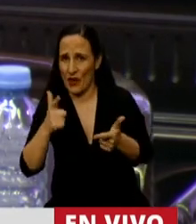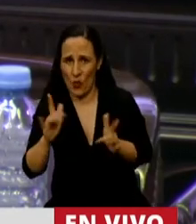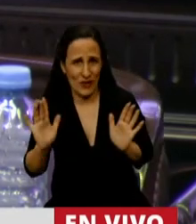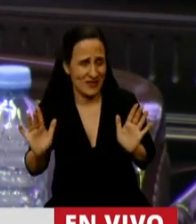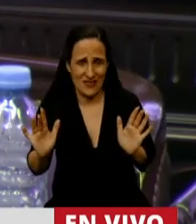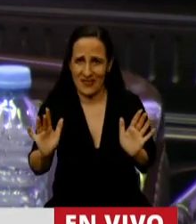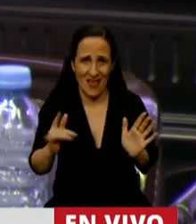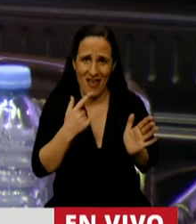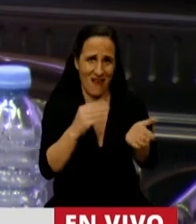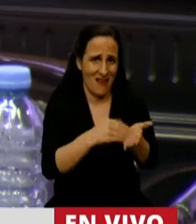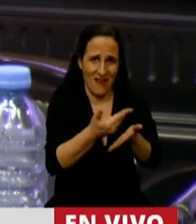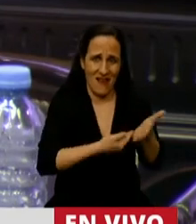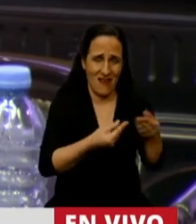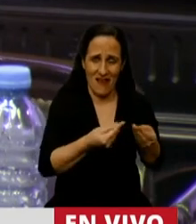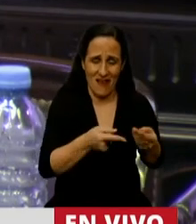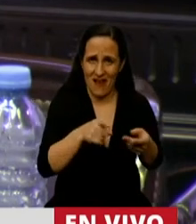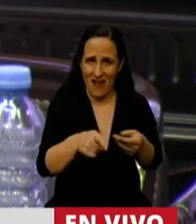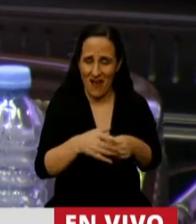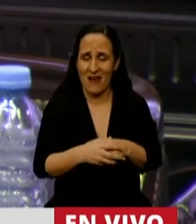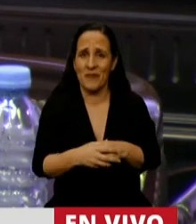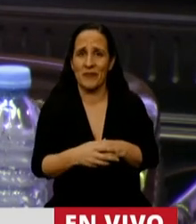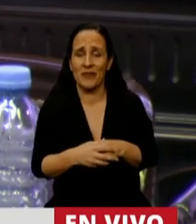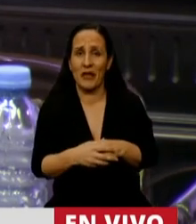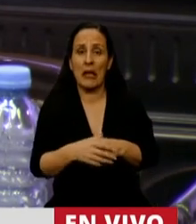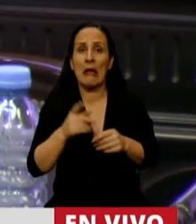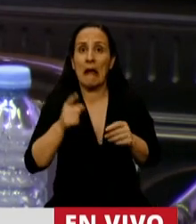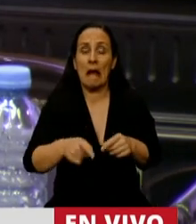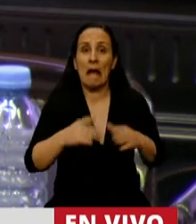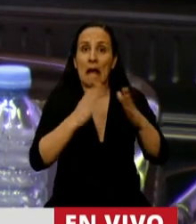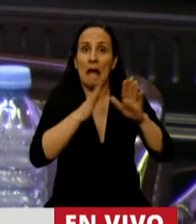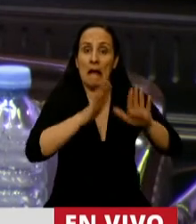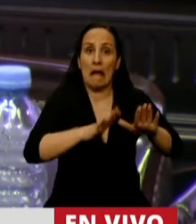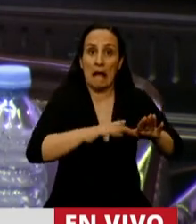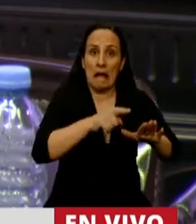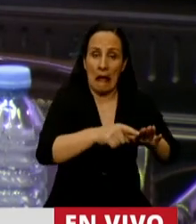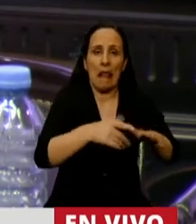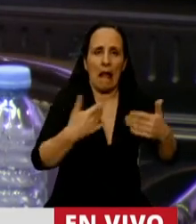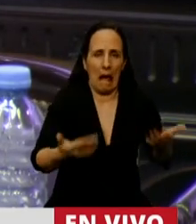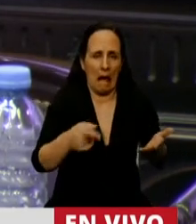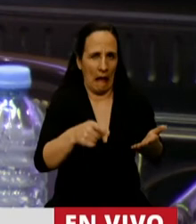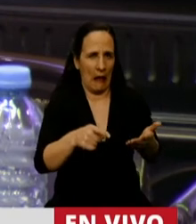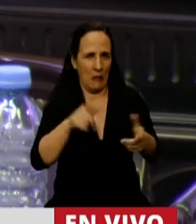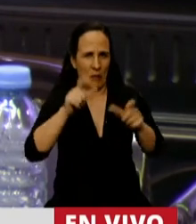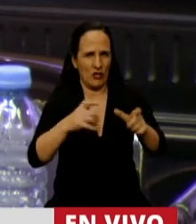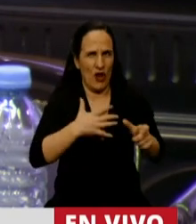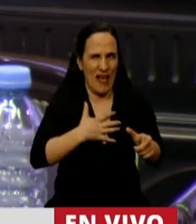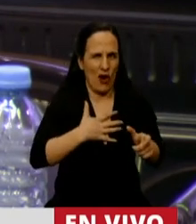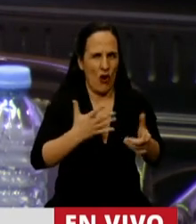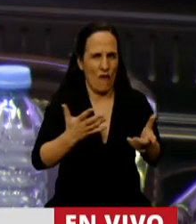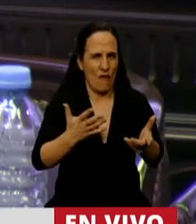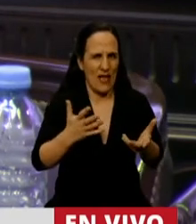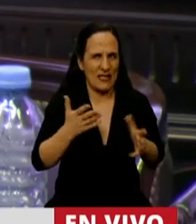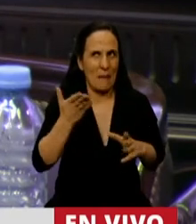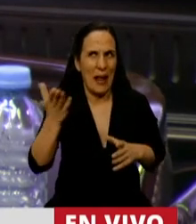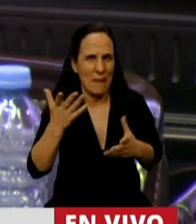encuentran muy deteriorados productos de la pandemia y como si fuera poco la cuarentena le ha quitado el crédito político a este gobierno para tomar cualquier medida